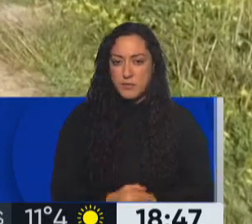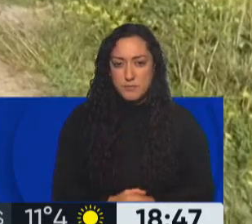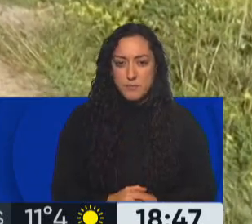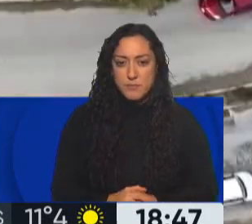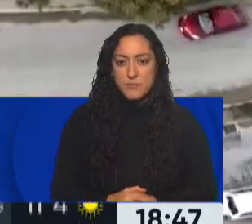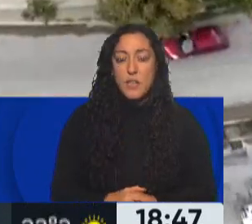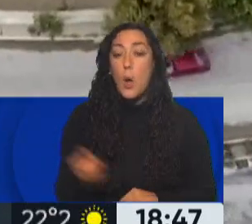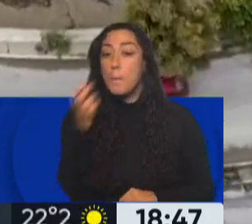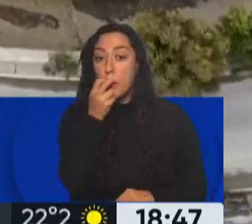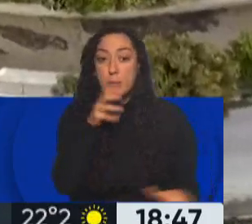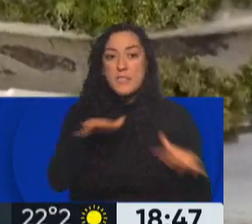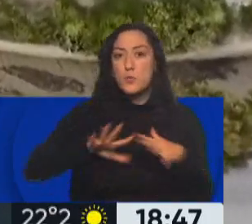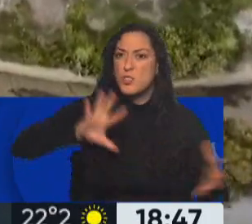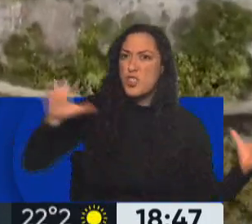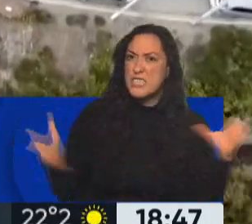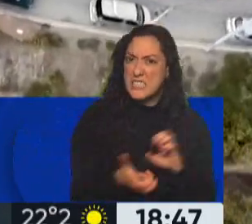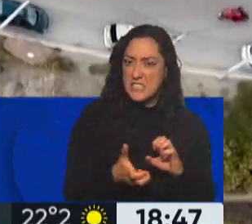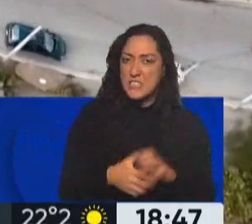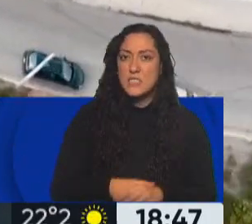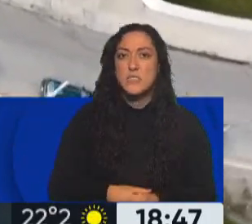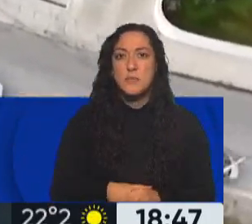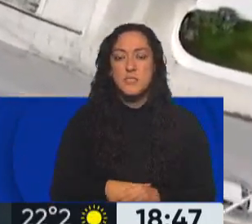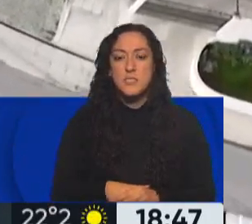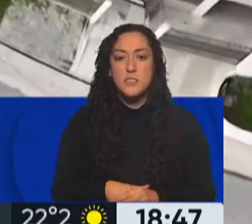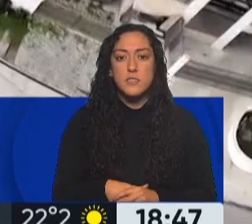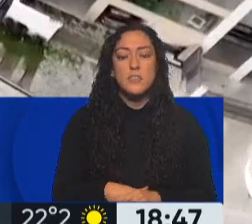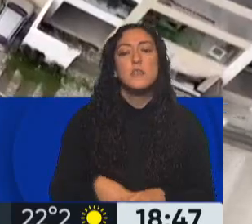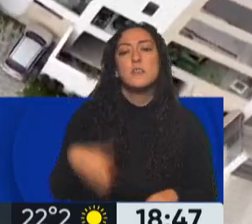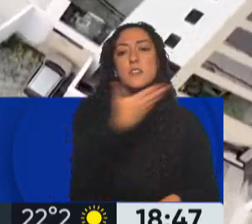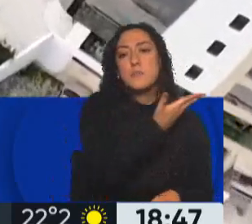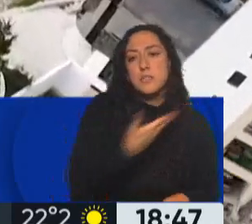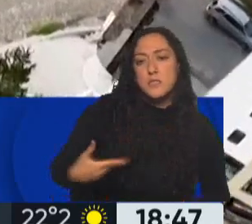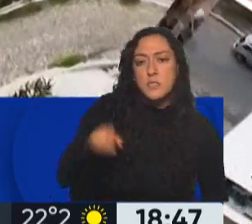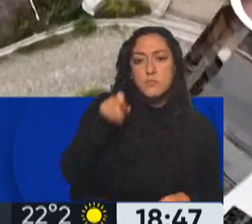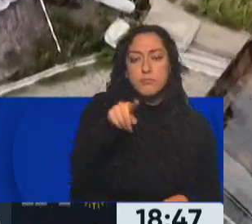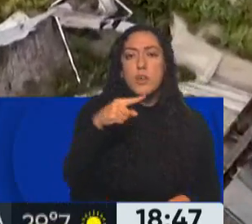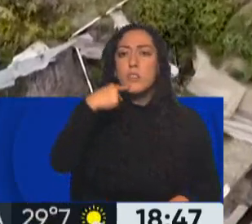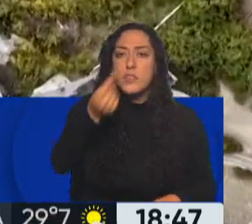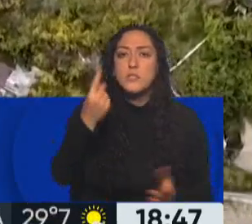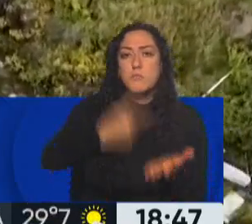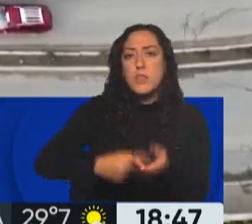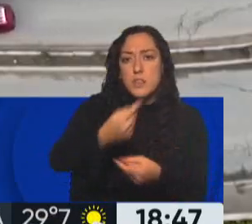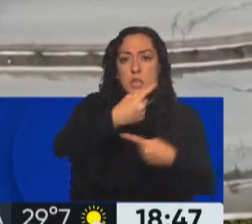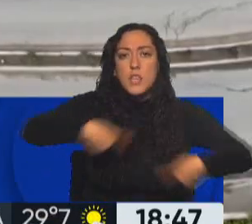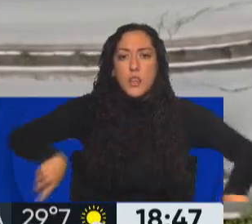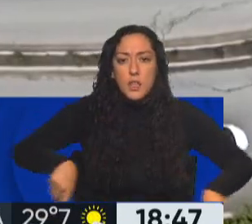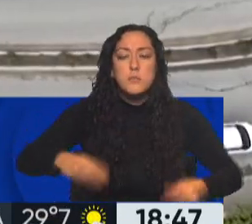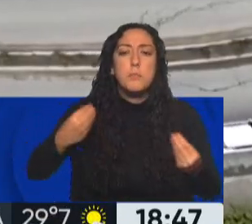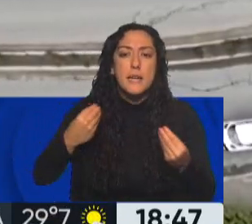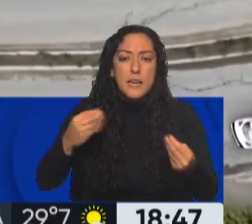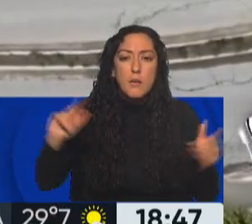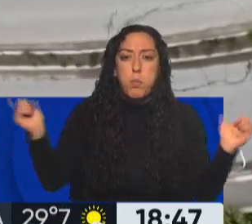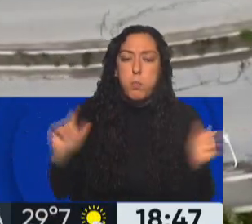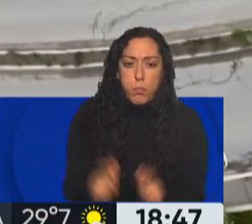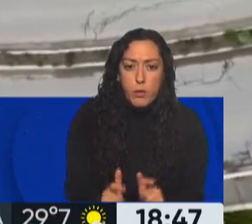Crisis de combustible en Bolivia. El presidente Luis Arce anunció una serie de medidas para afrontar la escasez que afecta